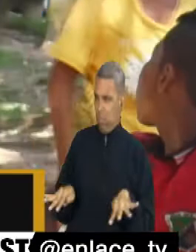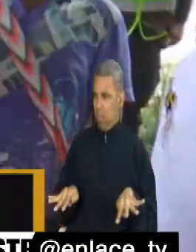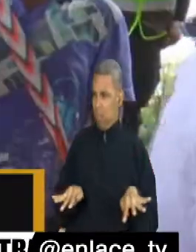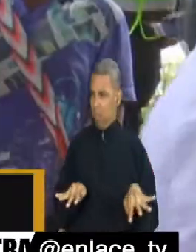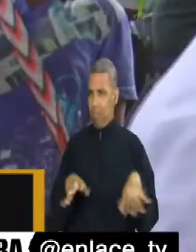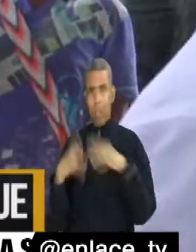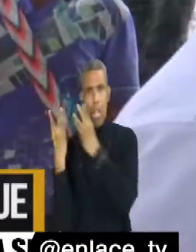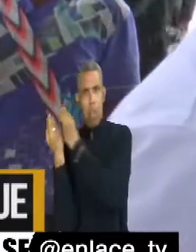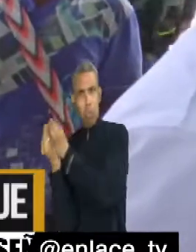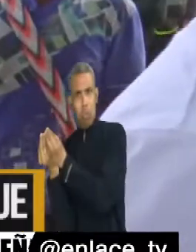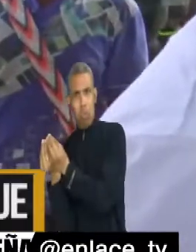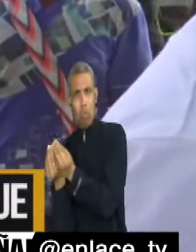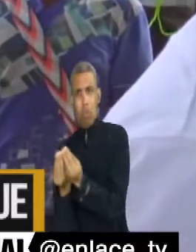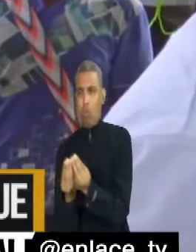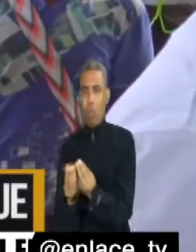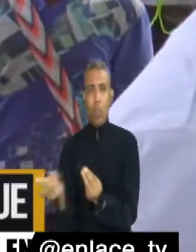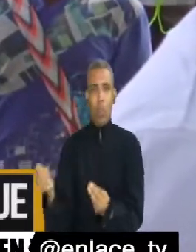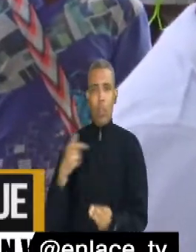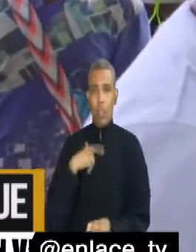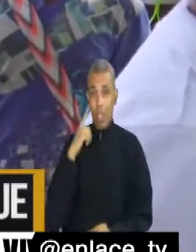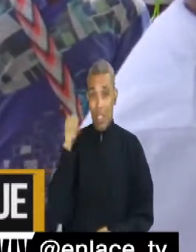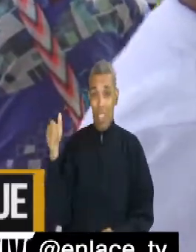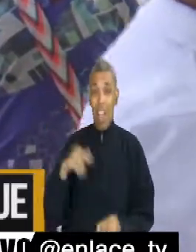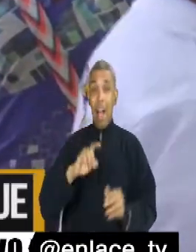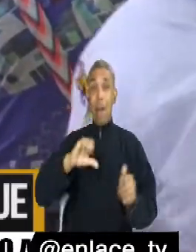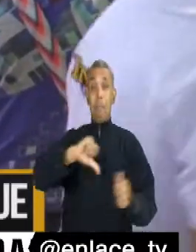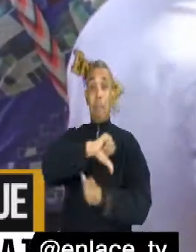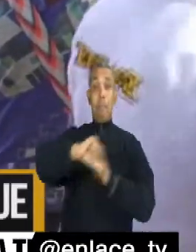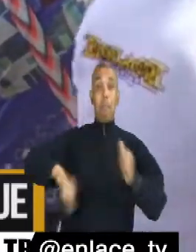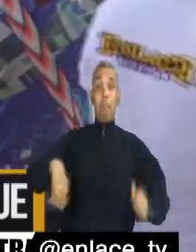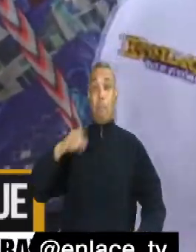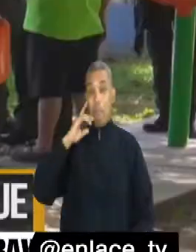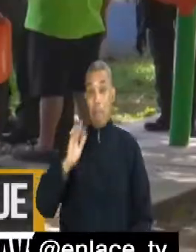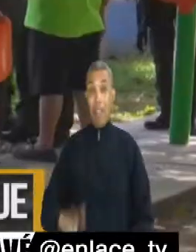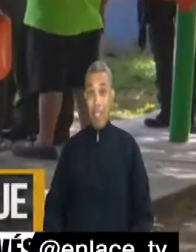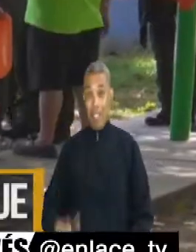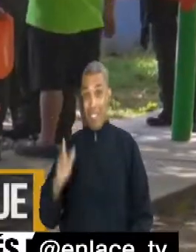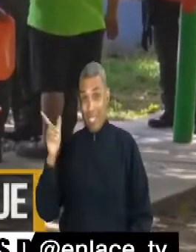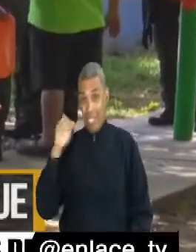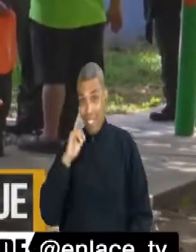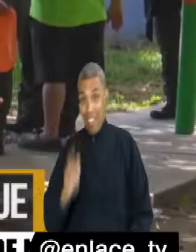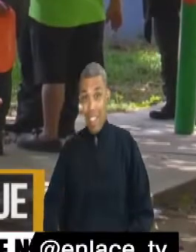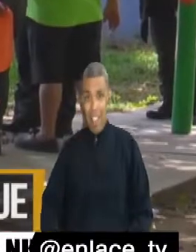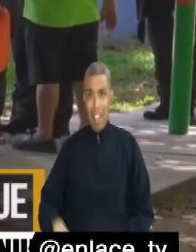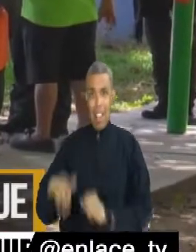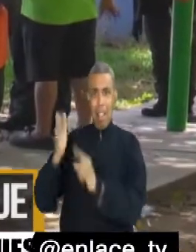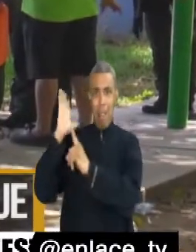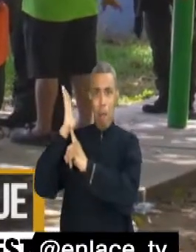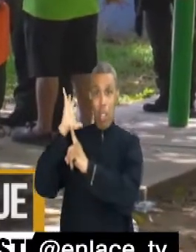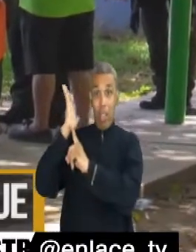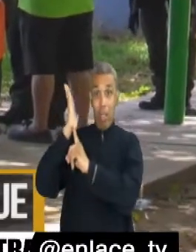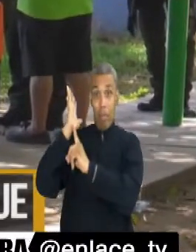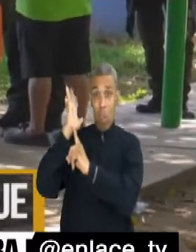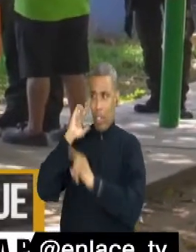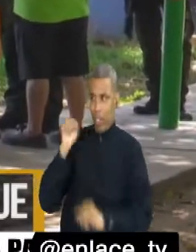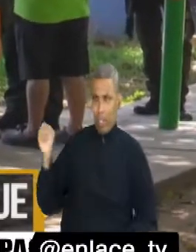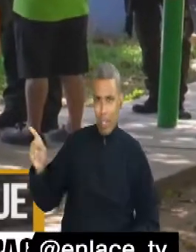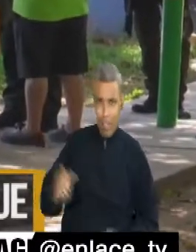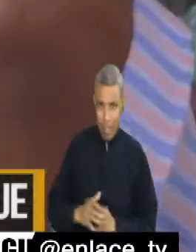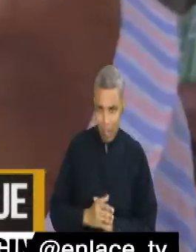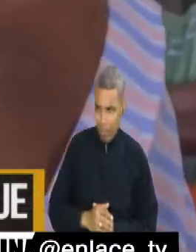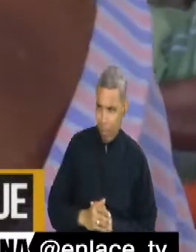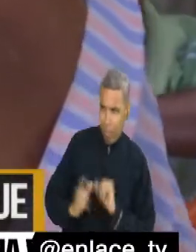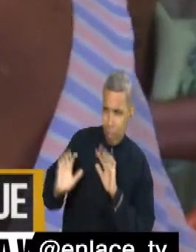al despertar vieron que en el Parque del Bosque de este sector de la Comuna 4 de Barranca Bermeja fue tomado por 18 indígenas yupas, quienes